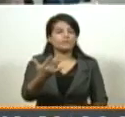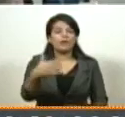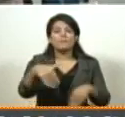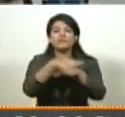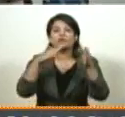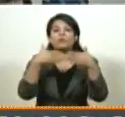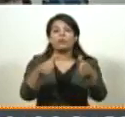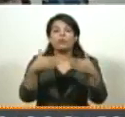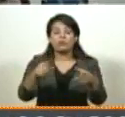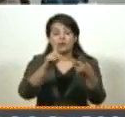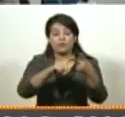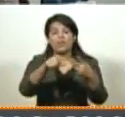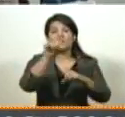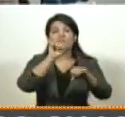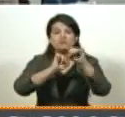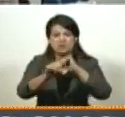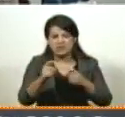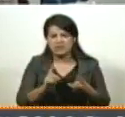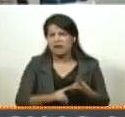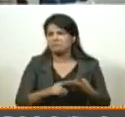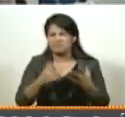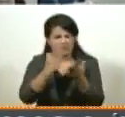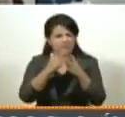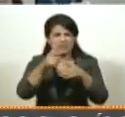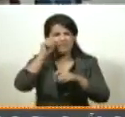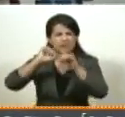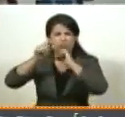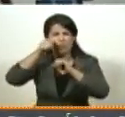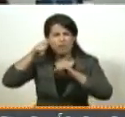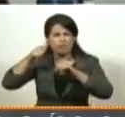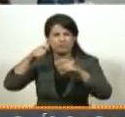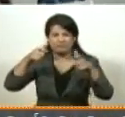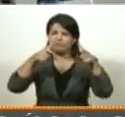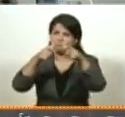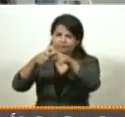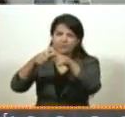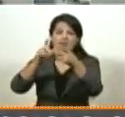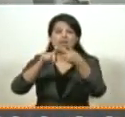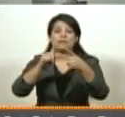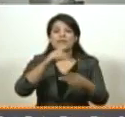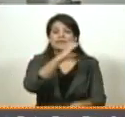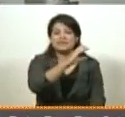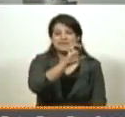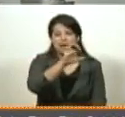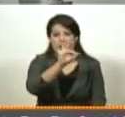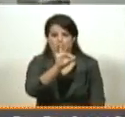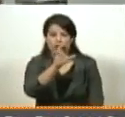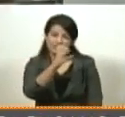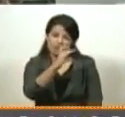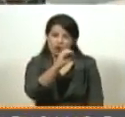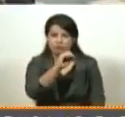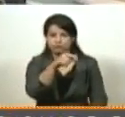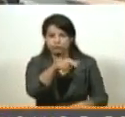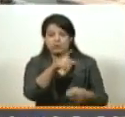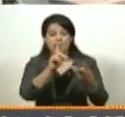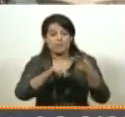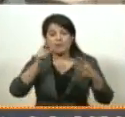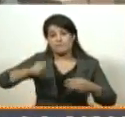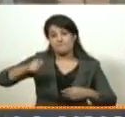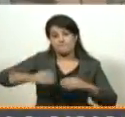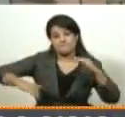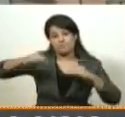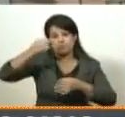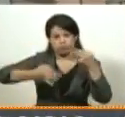Ministerio Público, la Defensoría, hemos estado trabajando con el CEO, con el Tribunal Supremo de Justicia, de